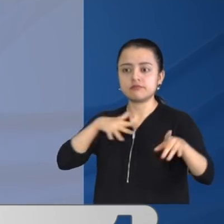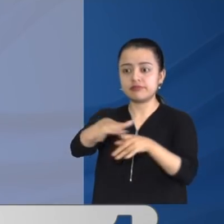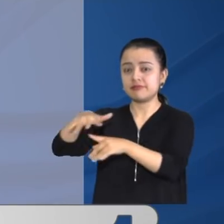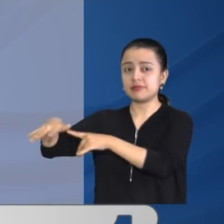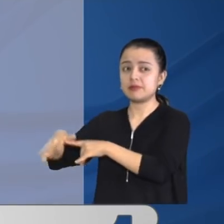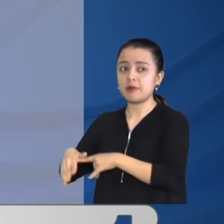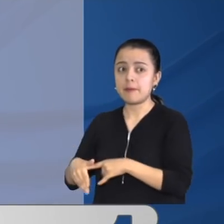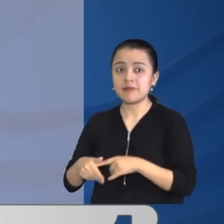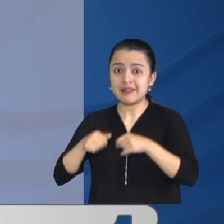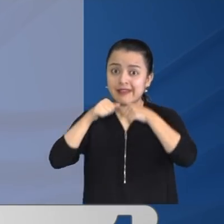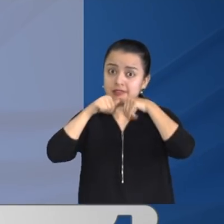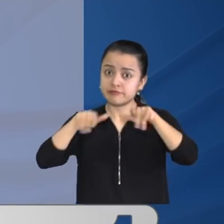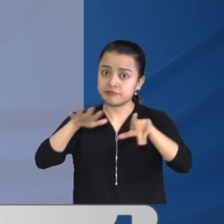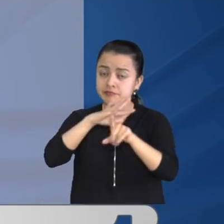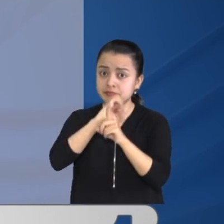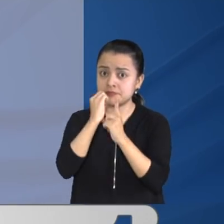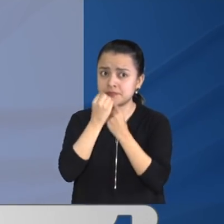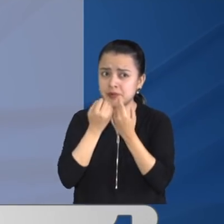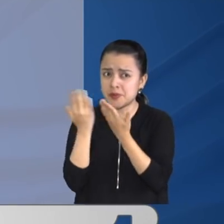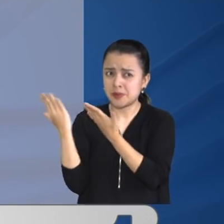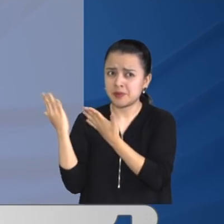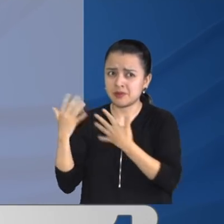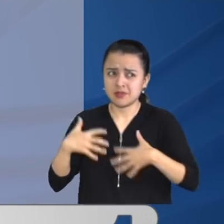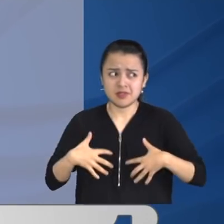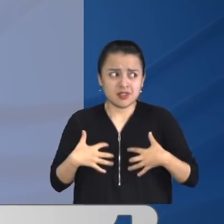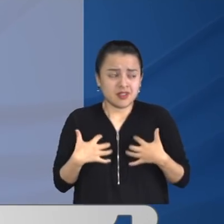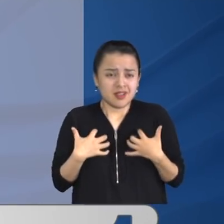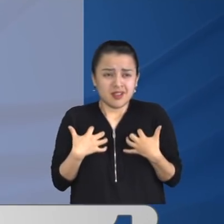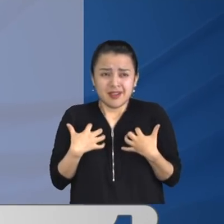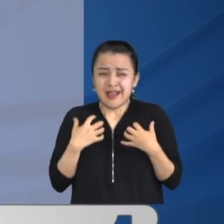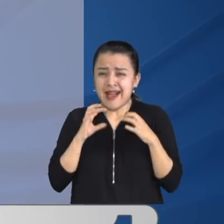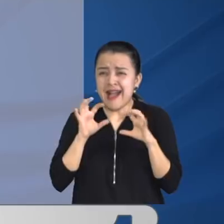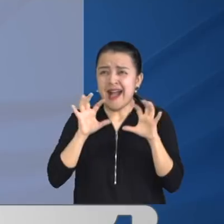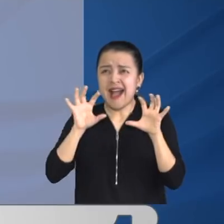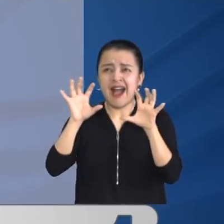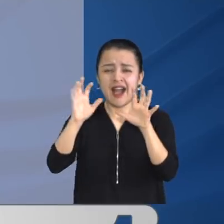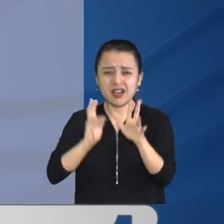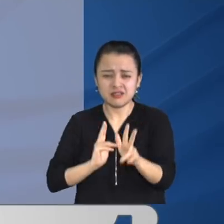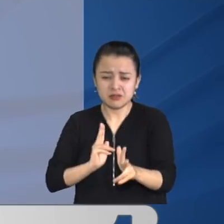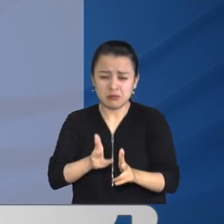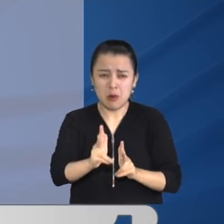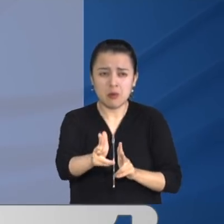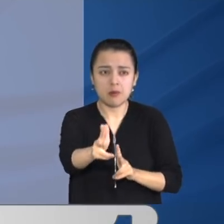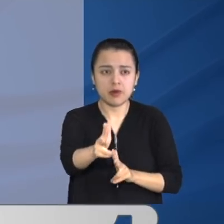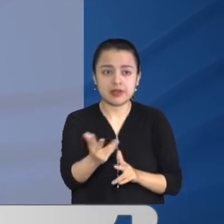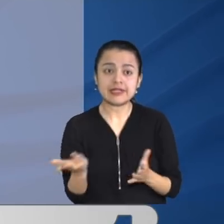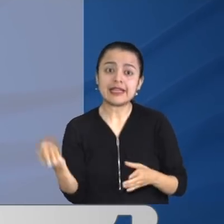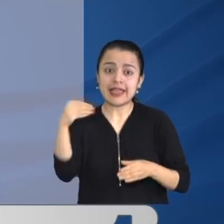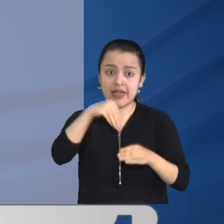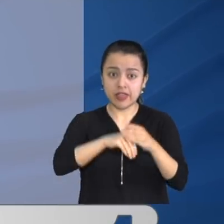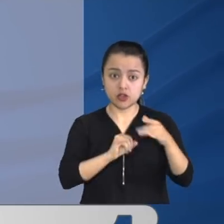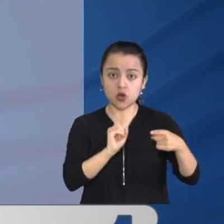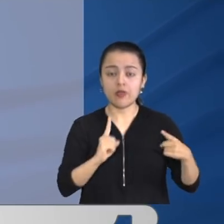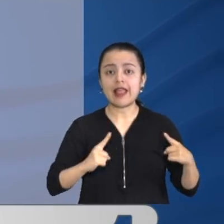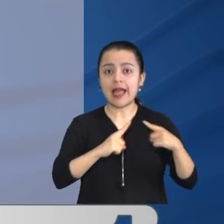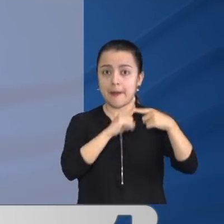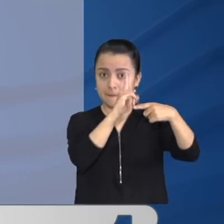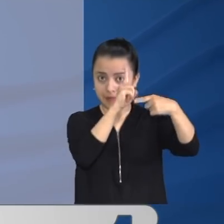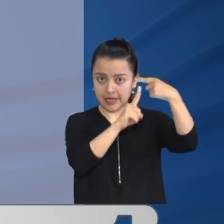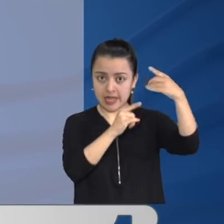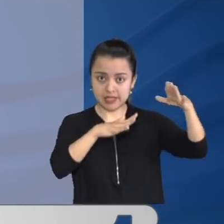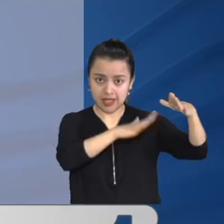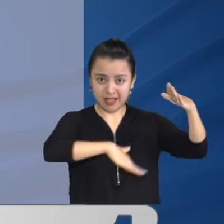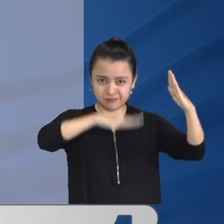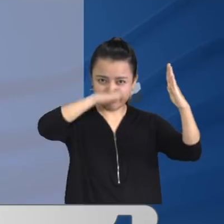Videos que circulan en las redes sociales muestran escenas de pánico en las calles y cadáveres en el interior del templo. El incidente ocurrió en el día en que los